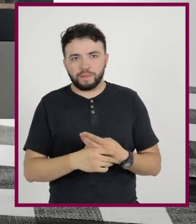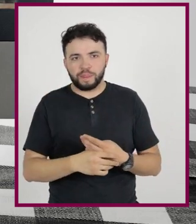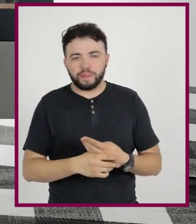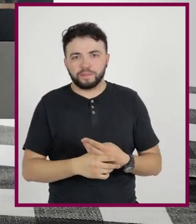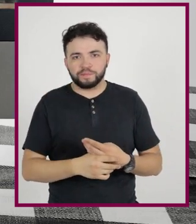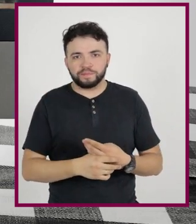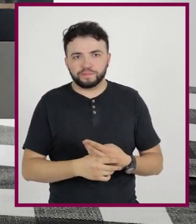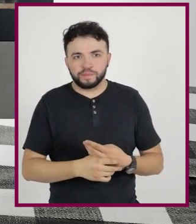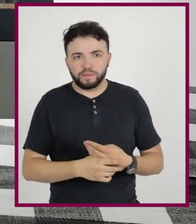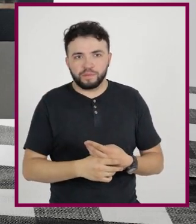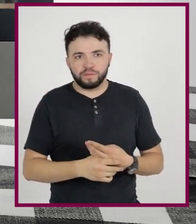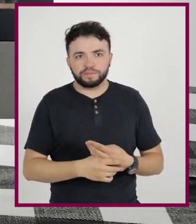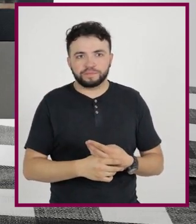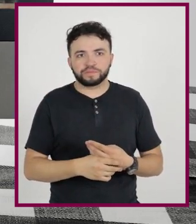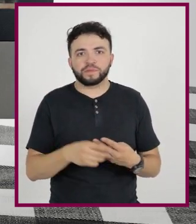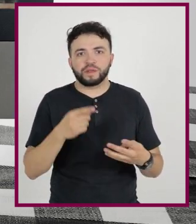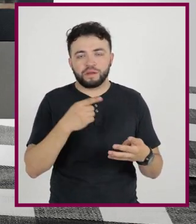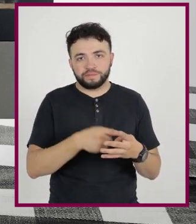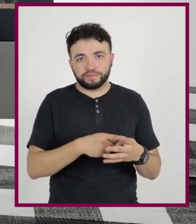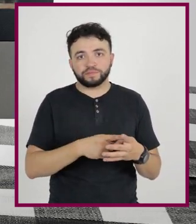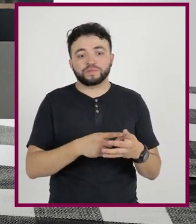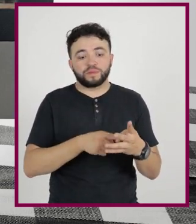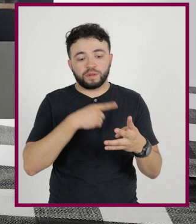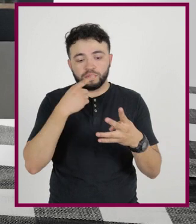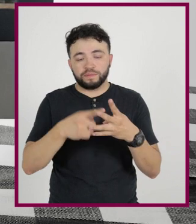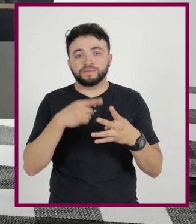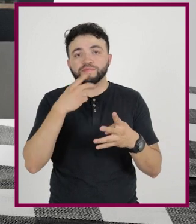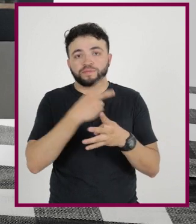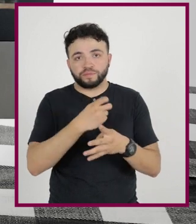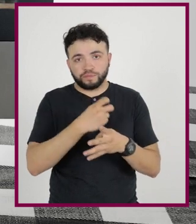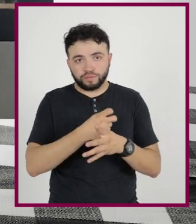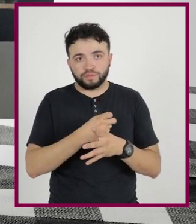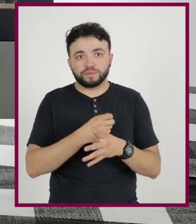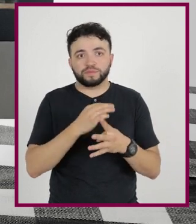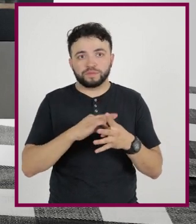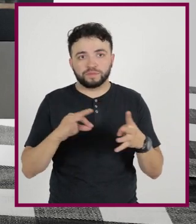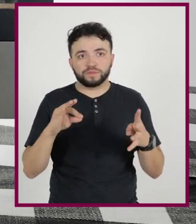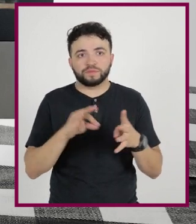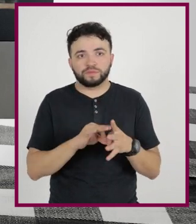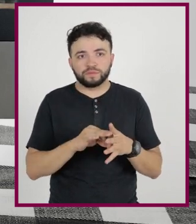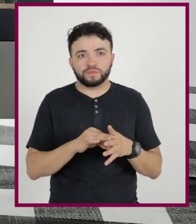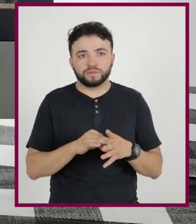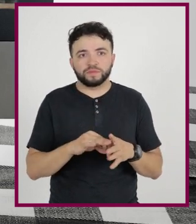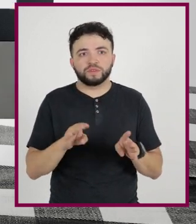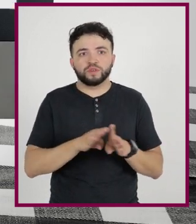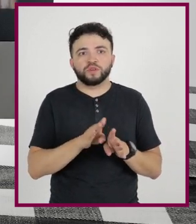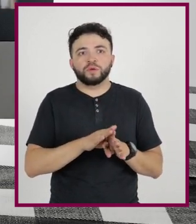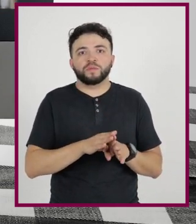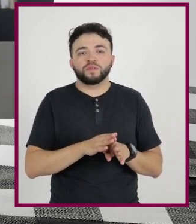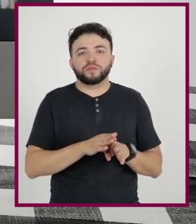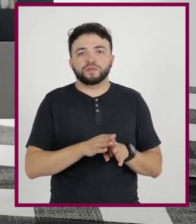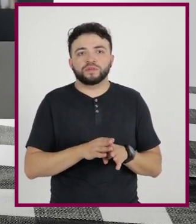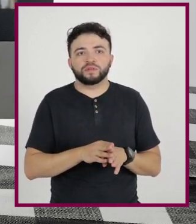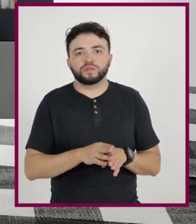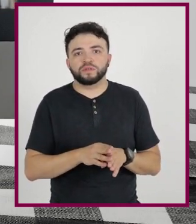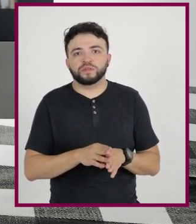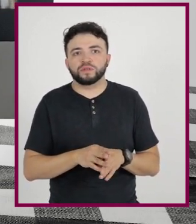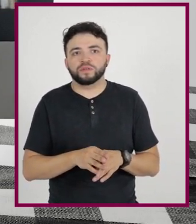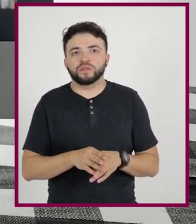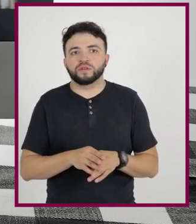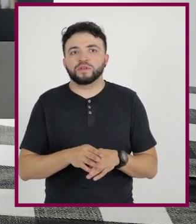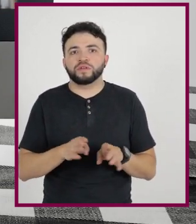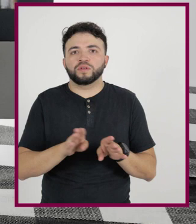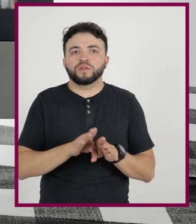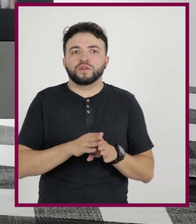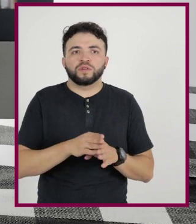estética para el lector. Y ahí viene otra característica muy importante, que es la de la subjetividad. Se involucra